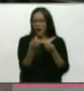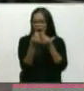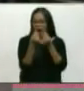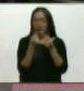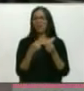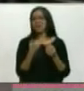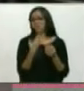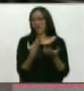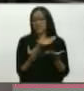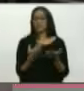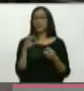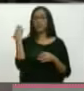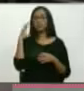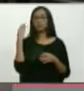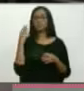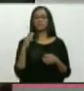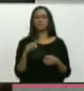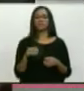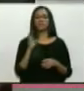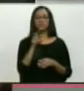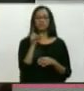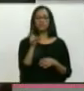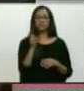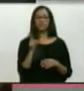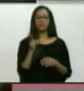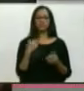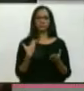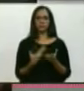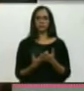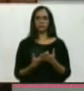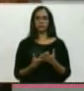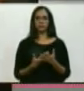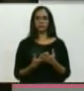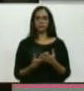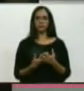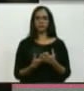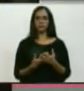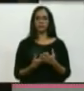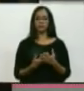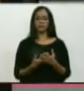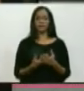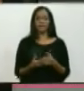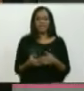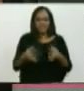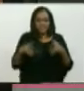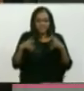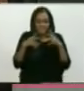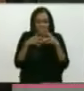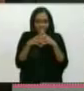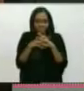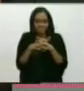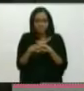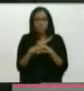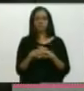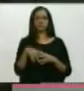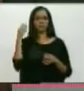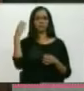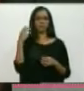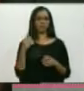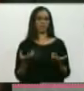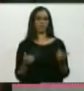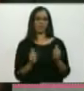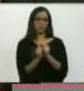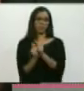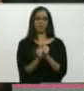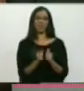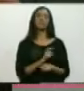Por eso es que en Colombia están criticando, mango, hasta inclusive ese hermanamiento extraño que hay entre Duque, que todo el mundo sabe que fue una orden de los